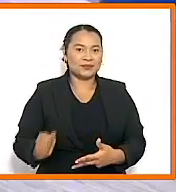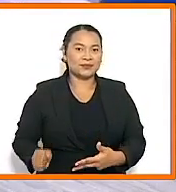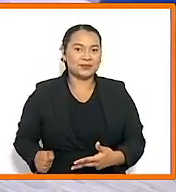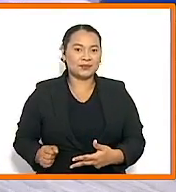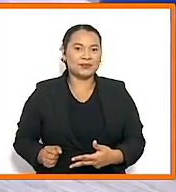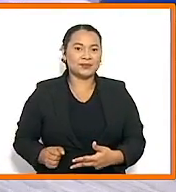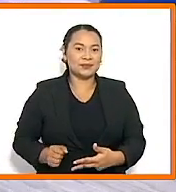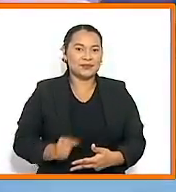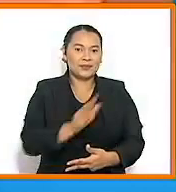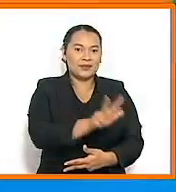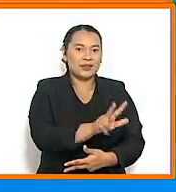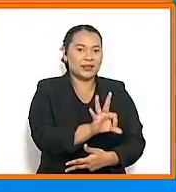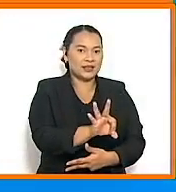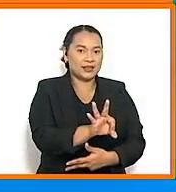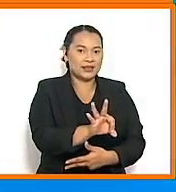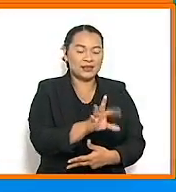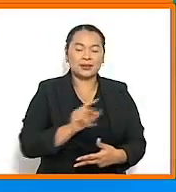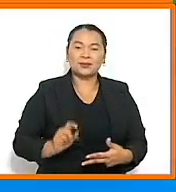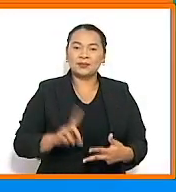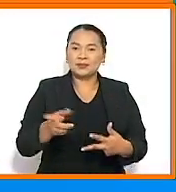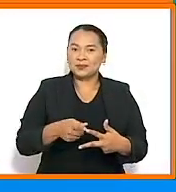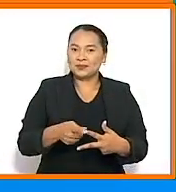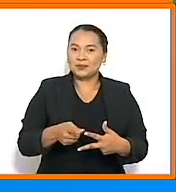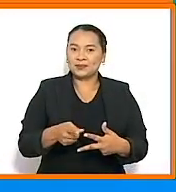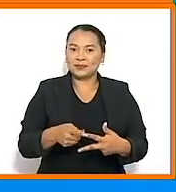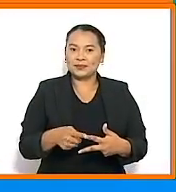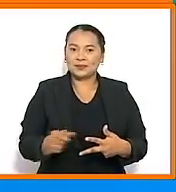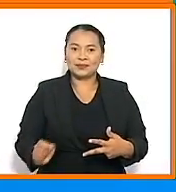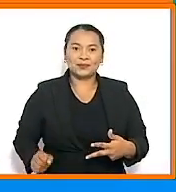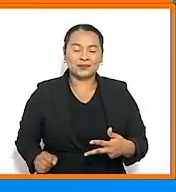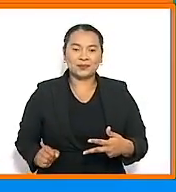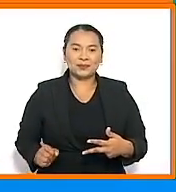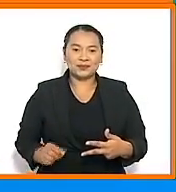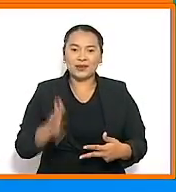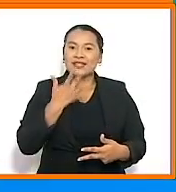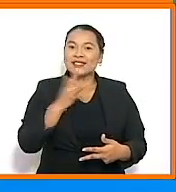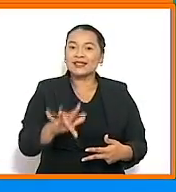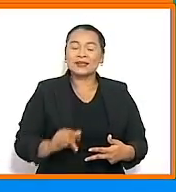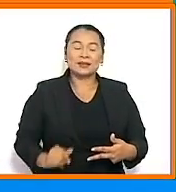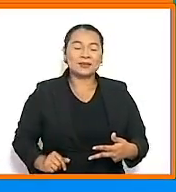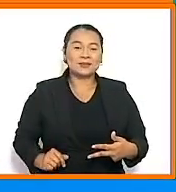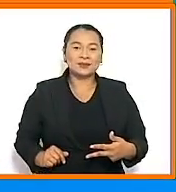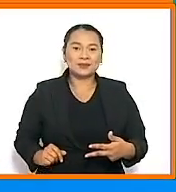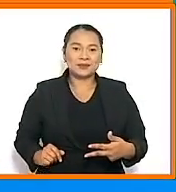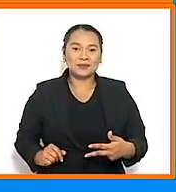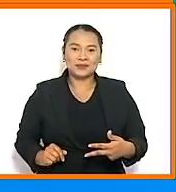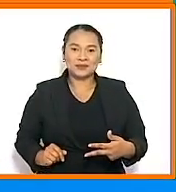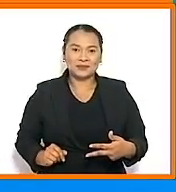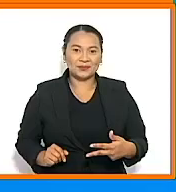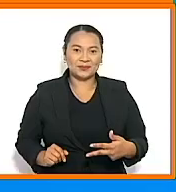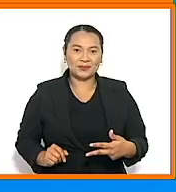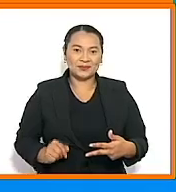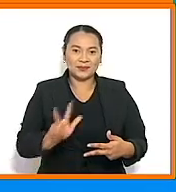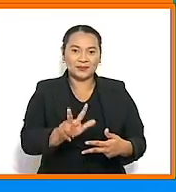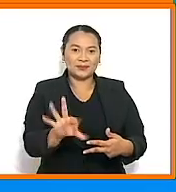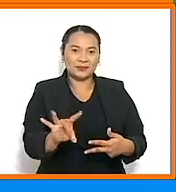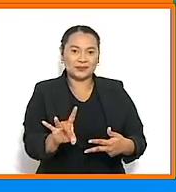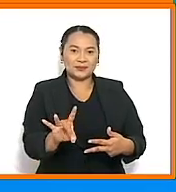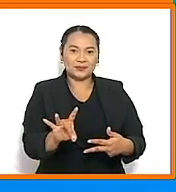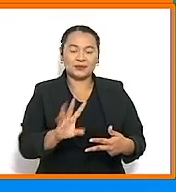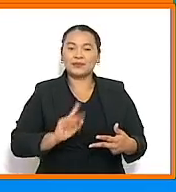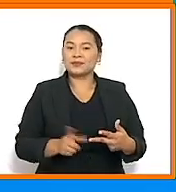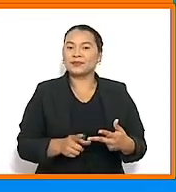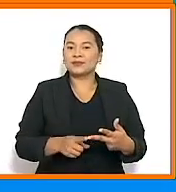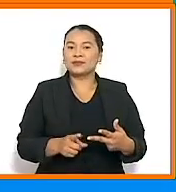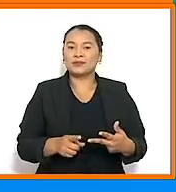el 39. Segundo número ganador, suerte. Porque es el 38,